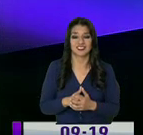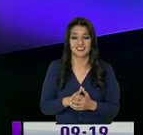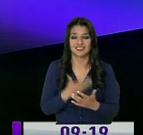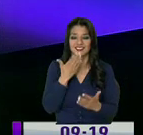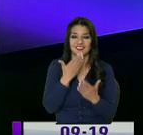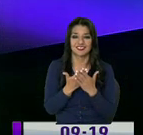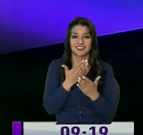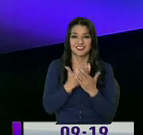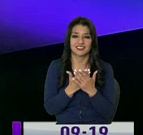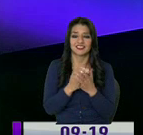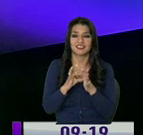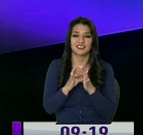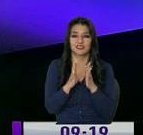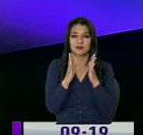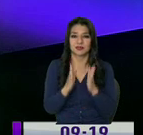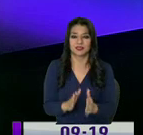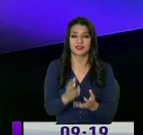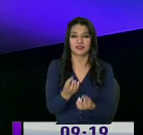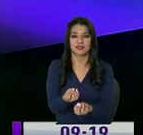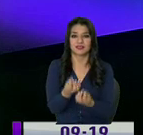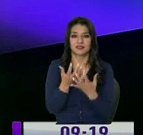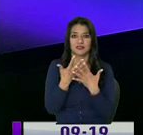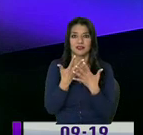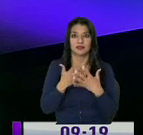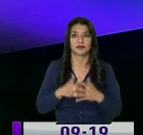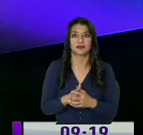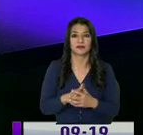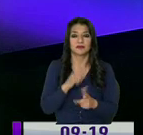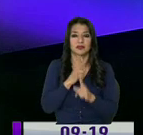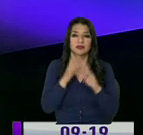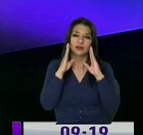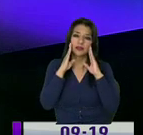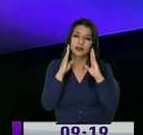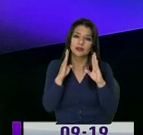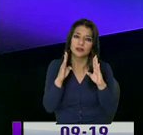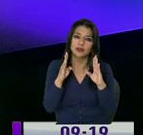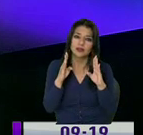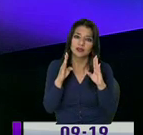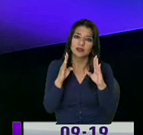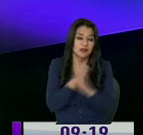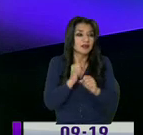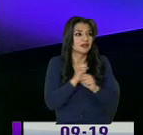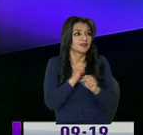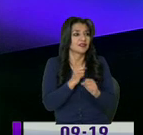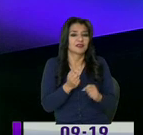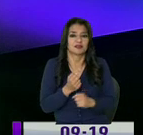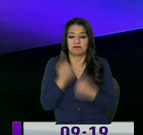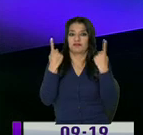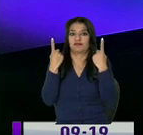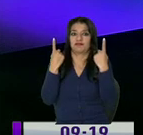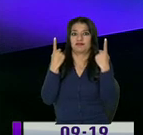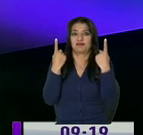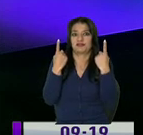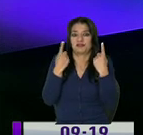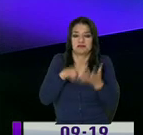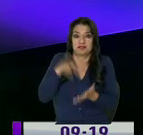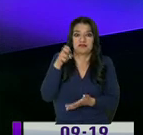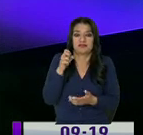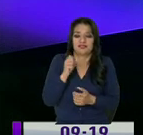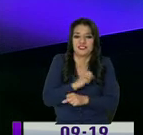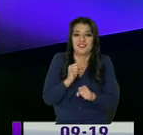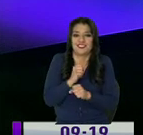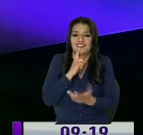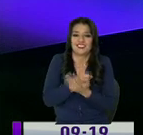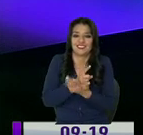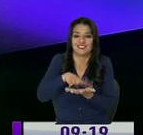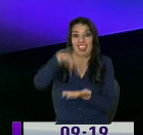a Sofía Vintimida, realmente estaba concentrado viendo lo que estaban al aire, casi salto como silvestre, esa es la